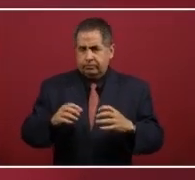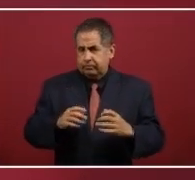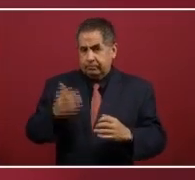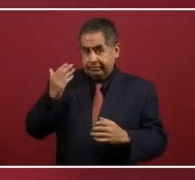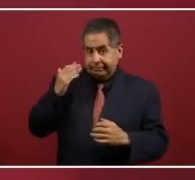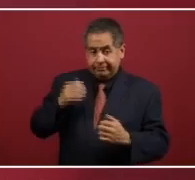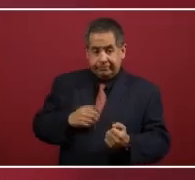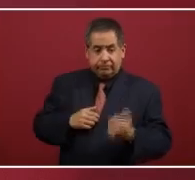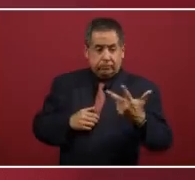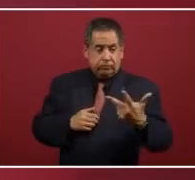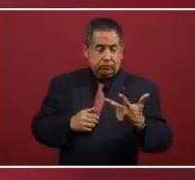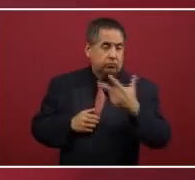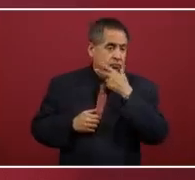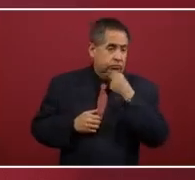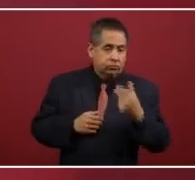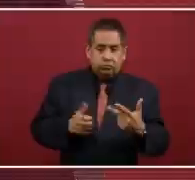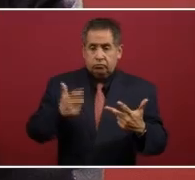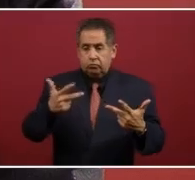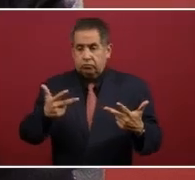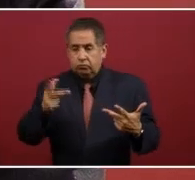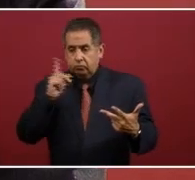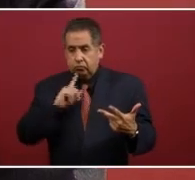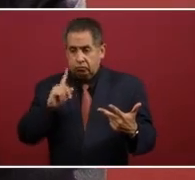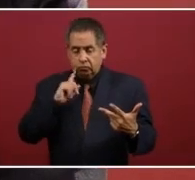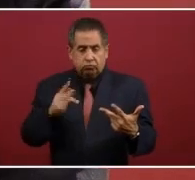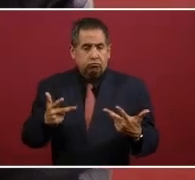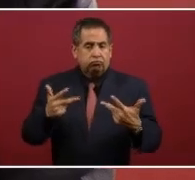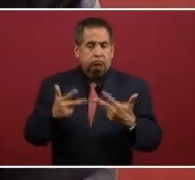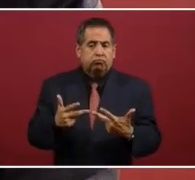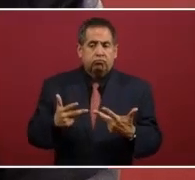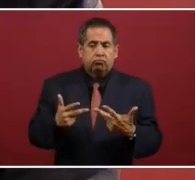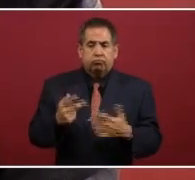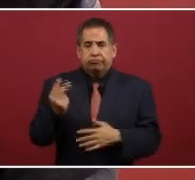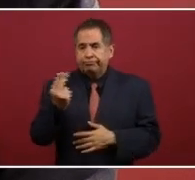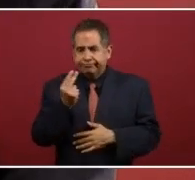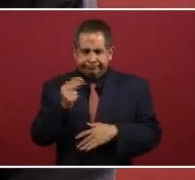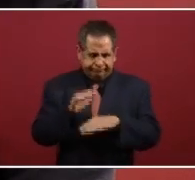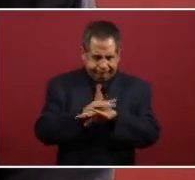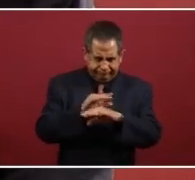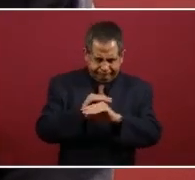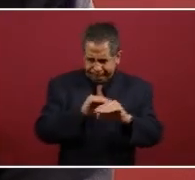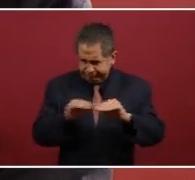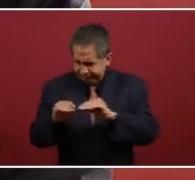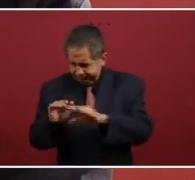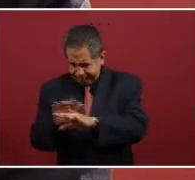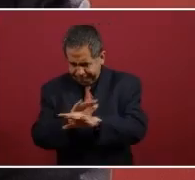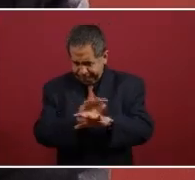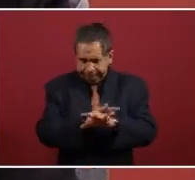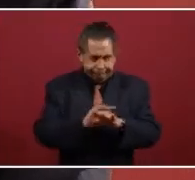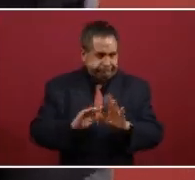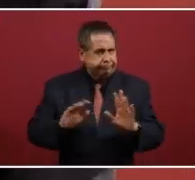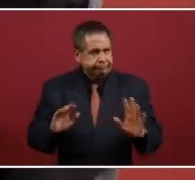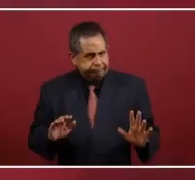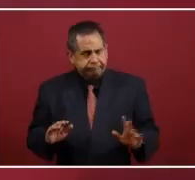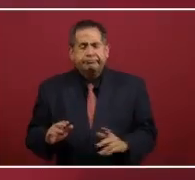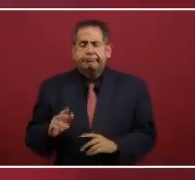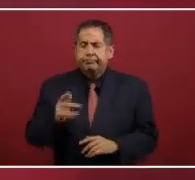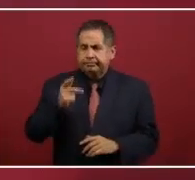8 hombres, 8 mujeres. Hubo necesidad de hacer unos cambios,